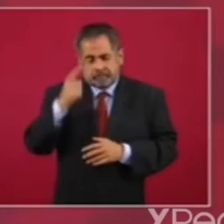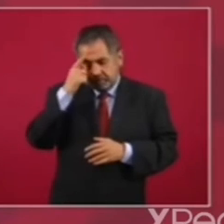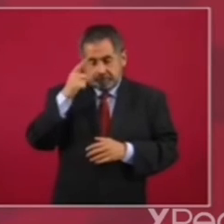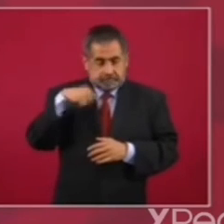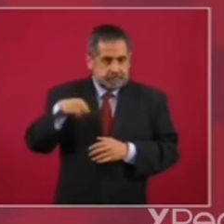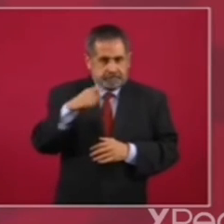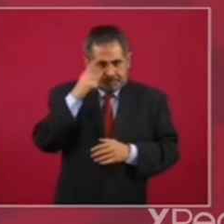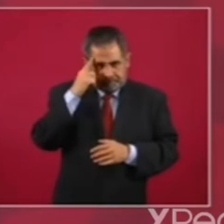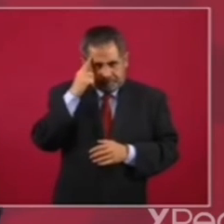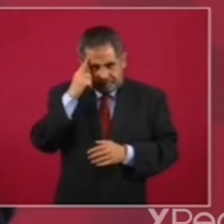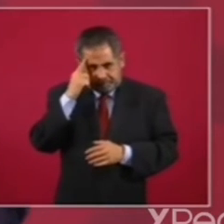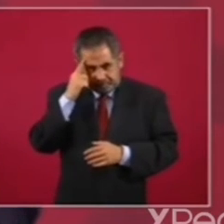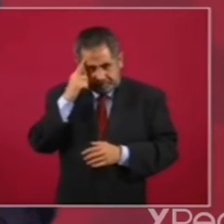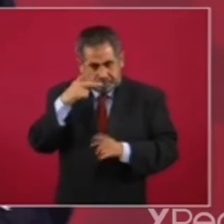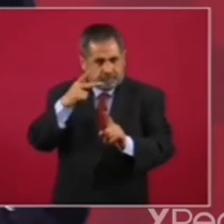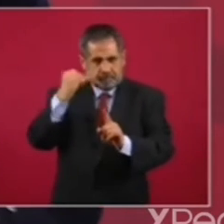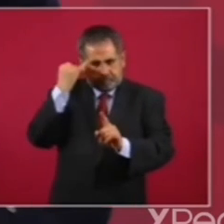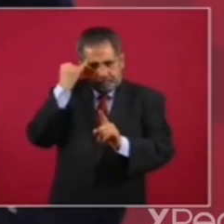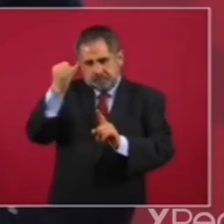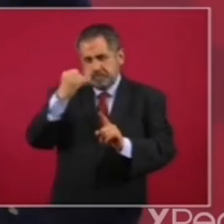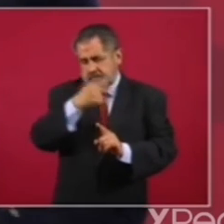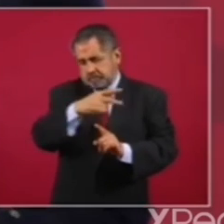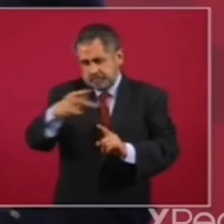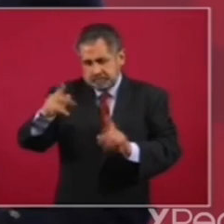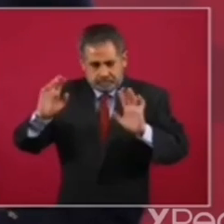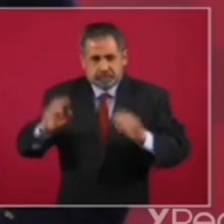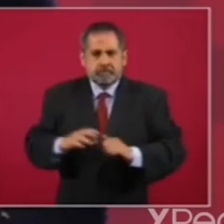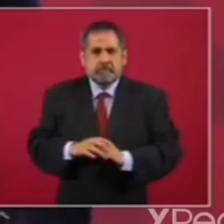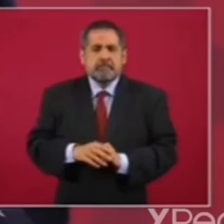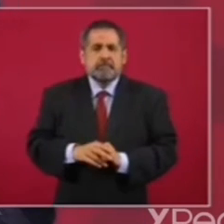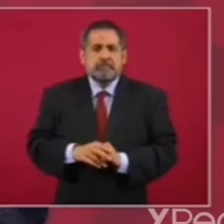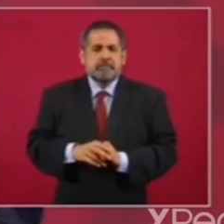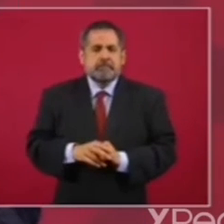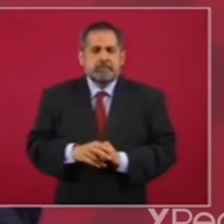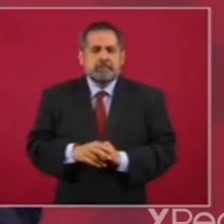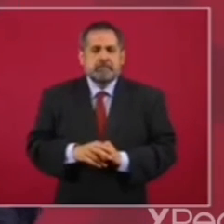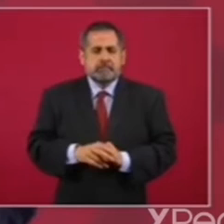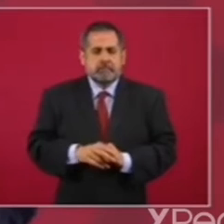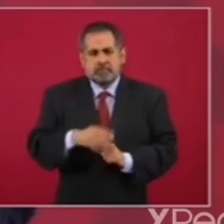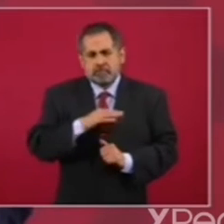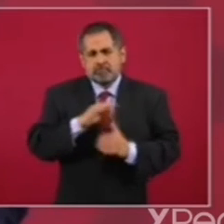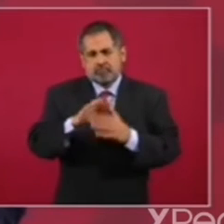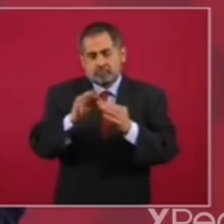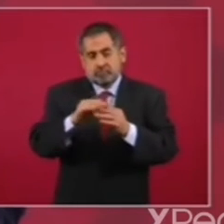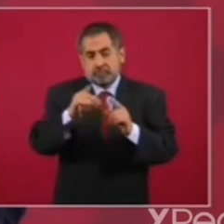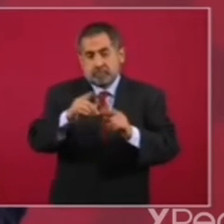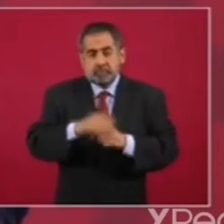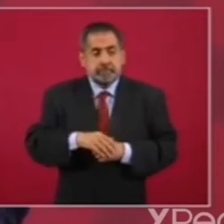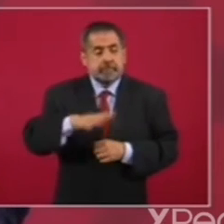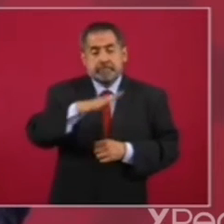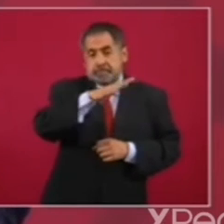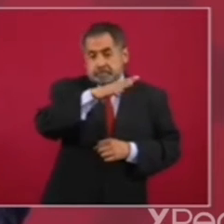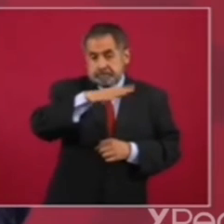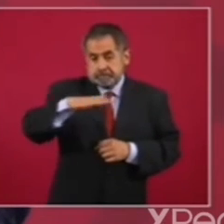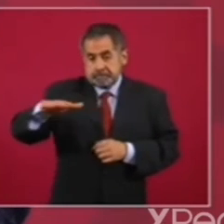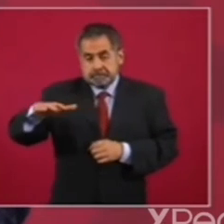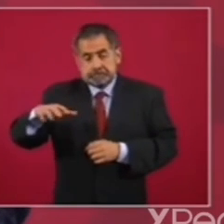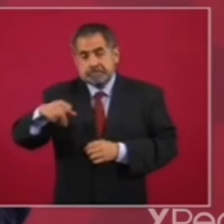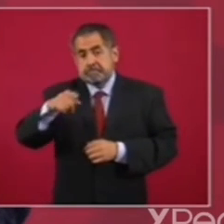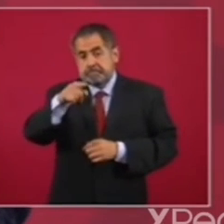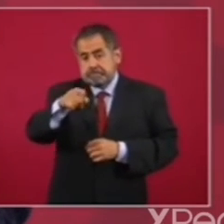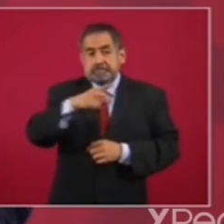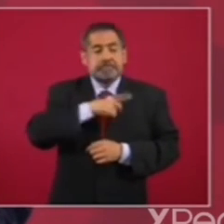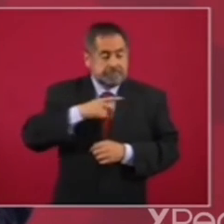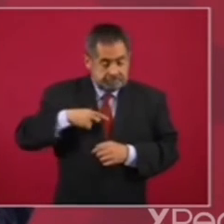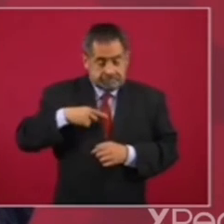Ya su criterio propio, ¿no? Eso es lo que puedo comentarte. Las playas se